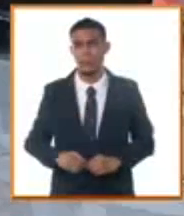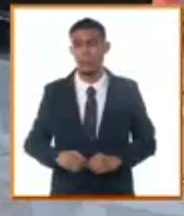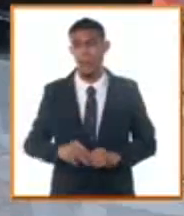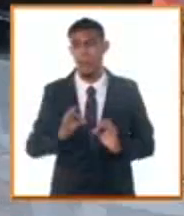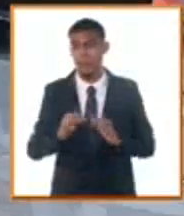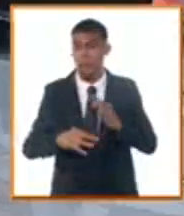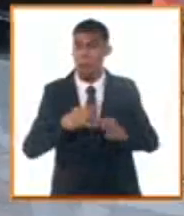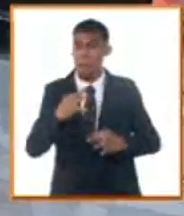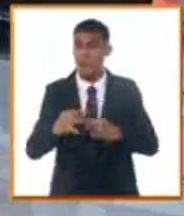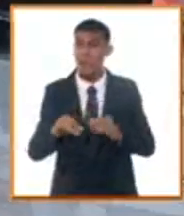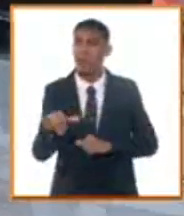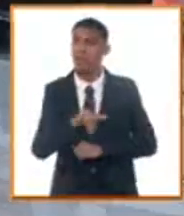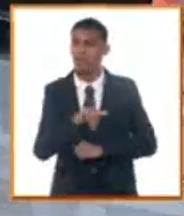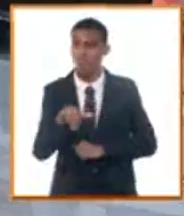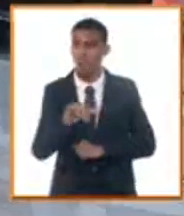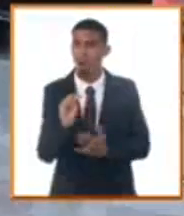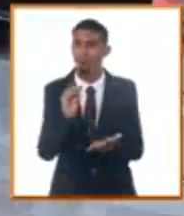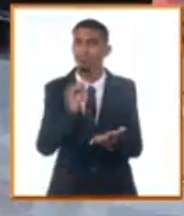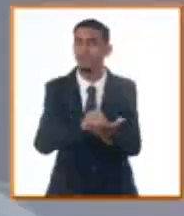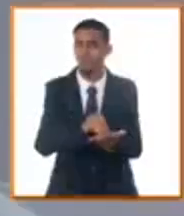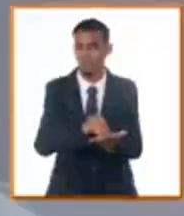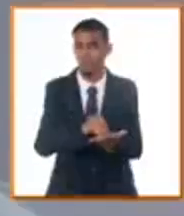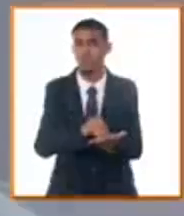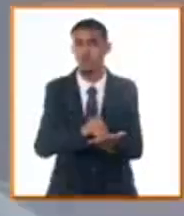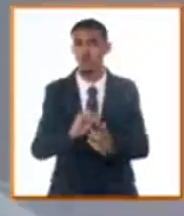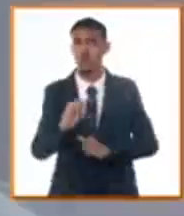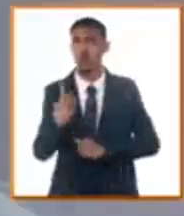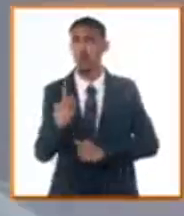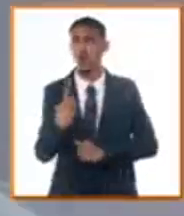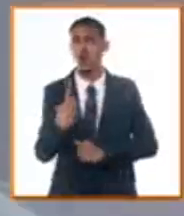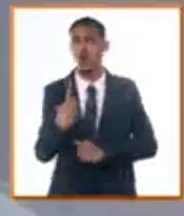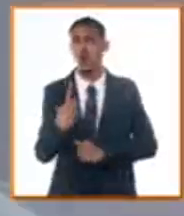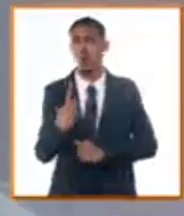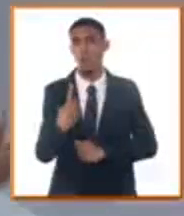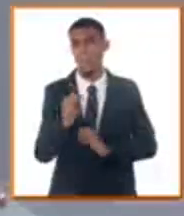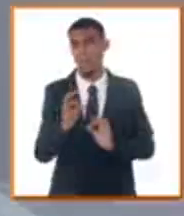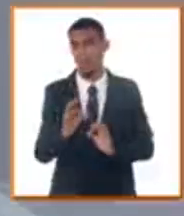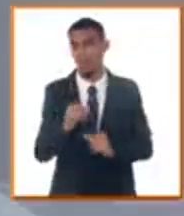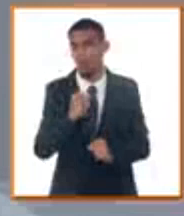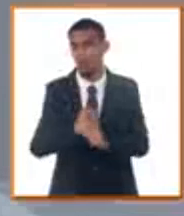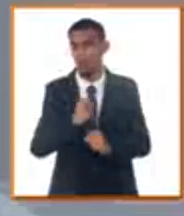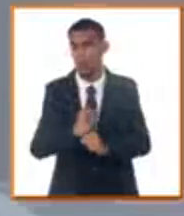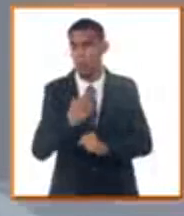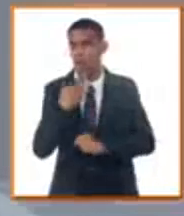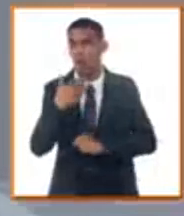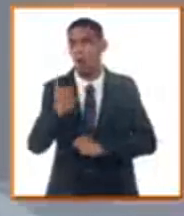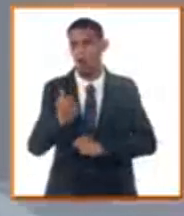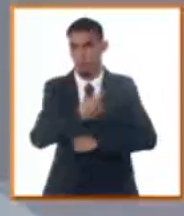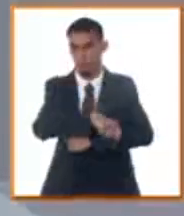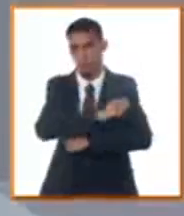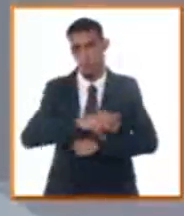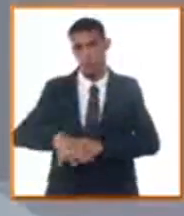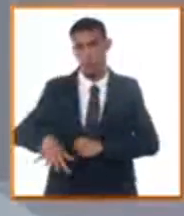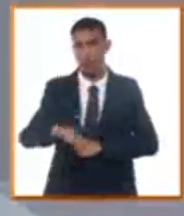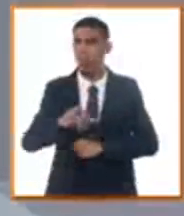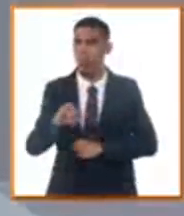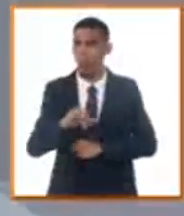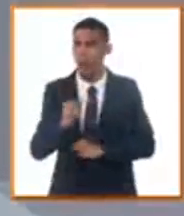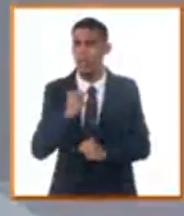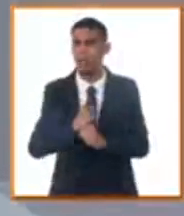explicar que también se establecerá, es decir, no solo basta con la intención, también tenemos que ir con medidas que